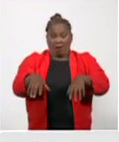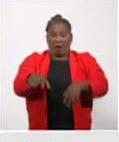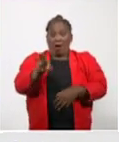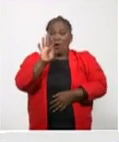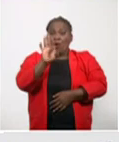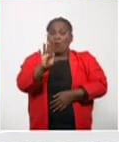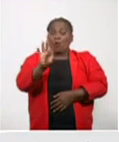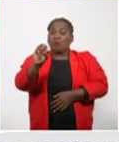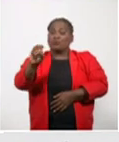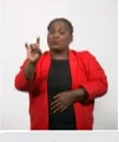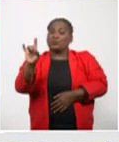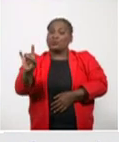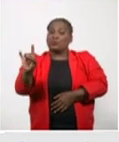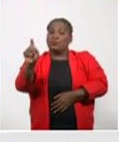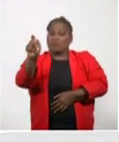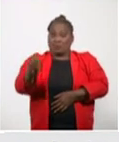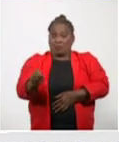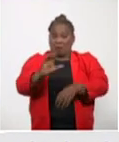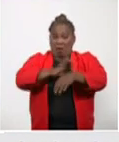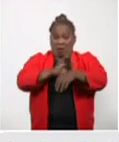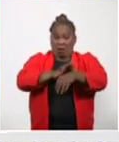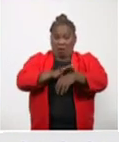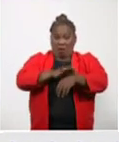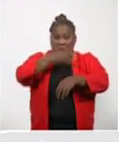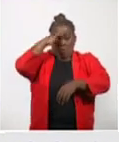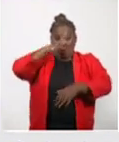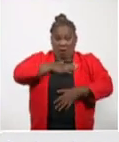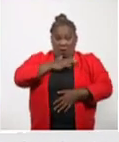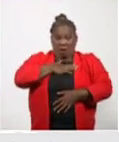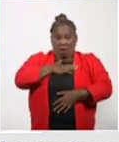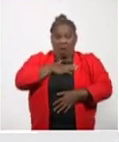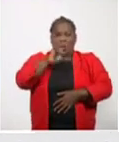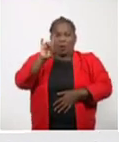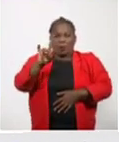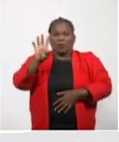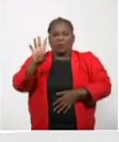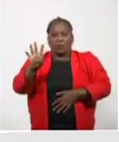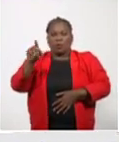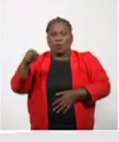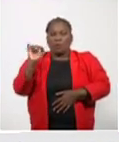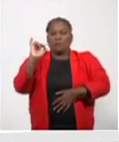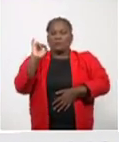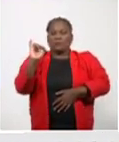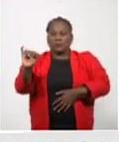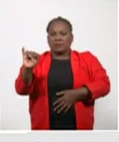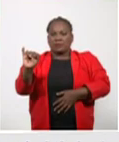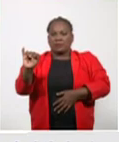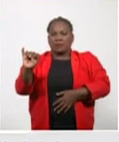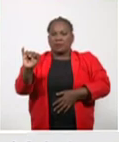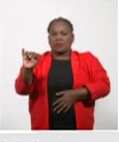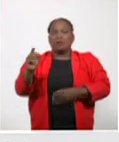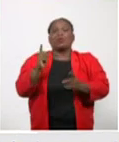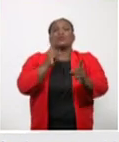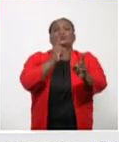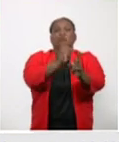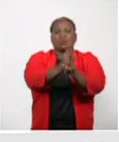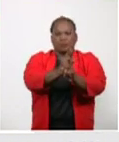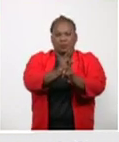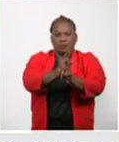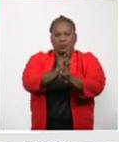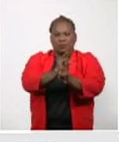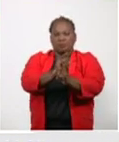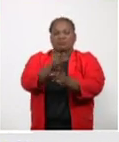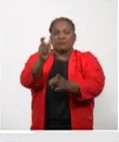809 casos autóctonos, el 94,6, todavía 1% mayor, son contactos de casos